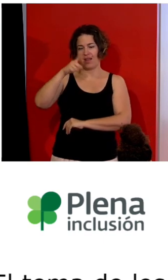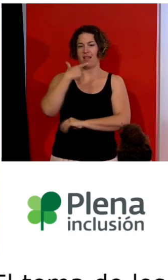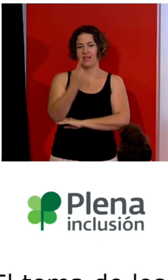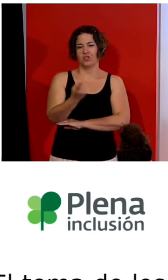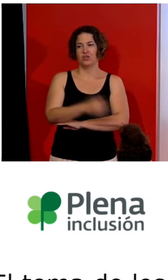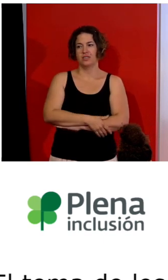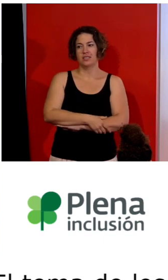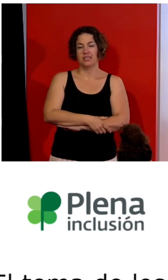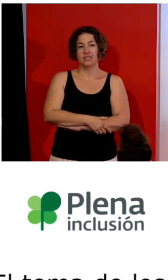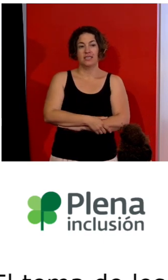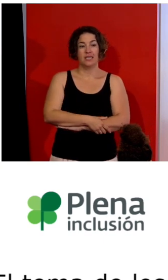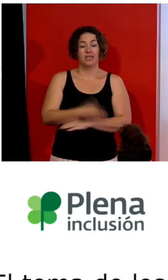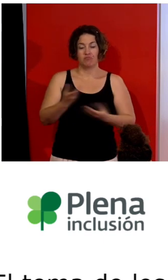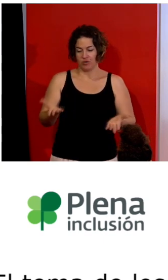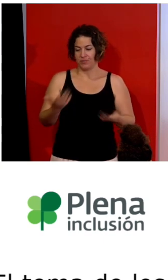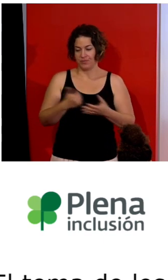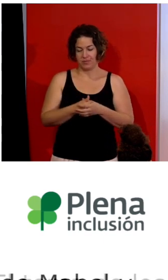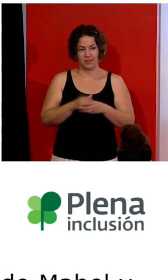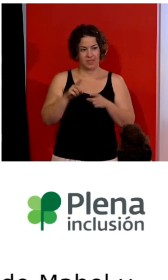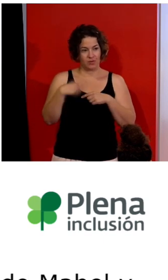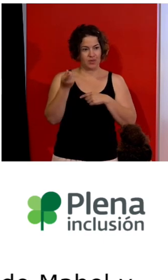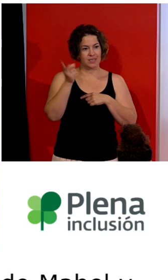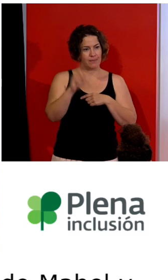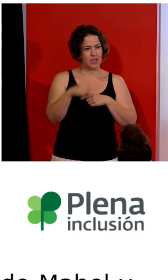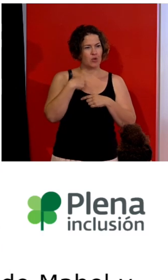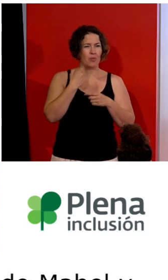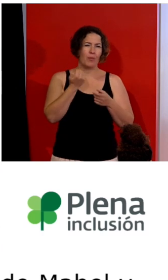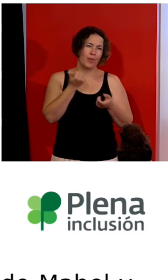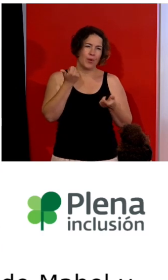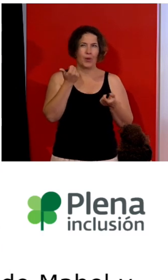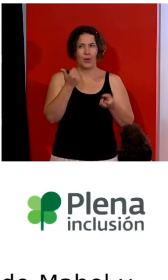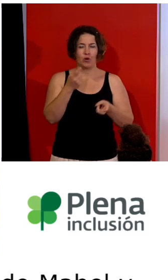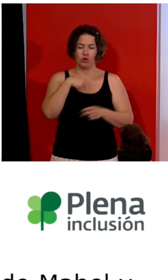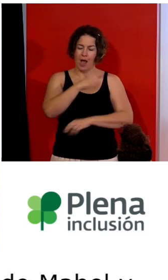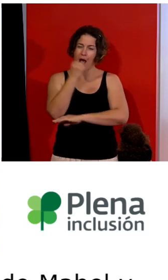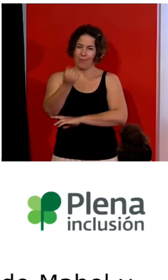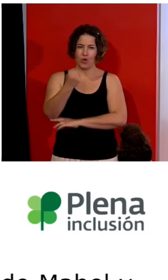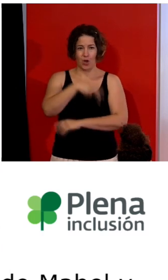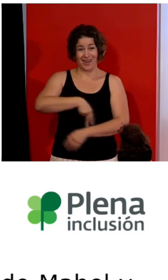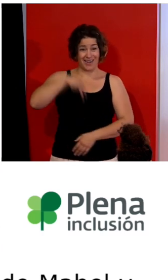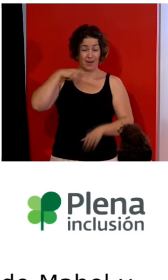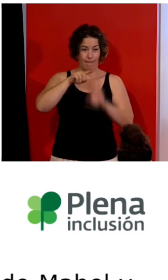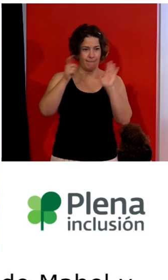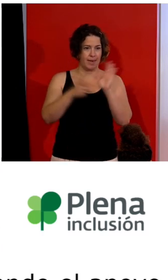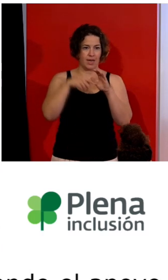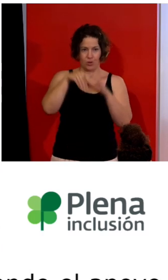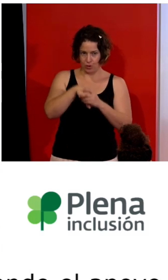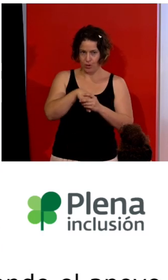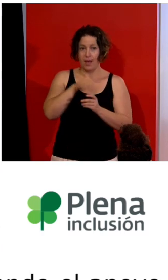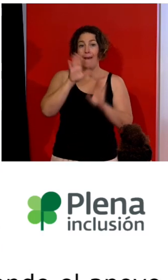y bueno, luego también yo os estoy comentando un poco el apoyo que prestábamos a nivel general desde Plena Inclusión, pero